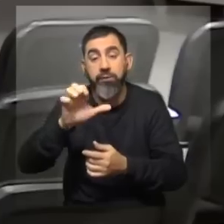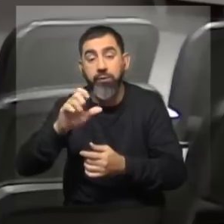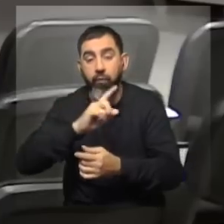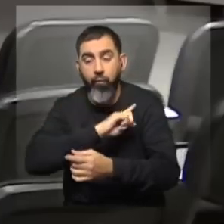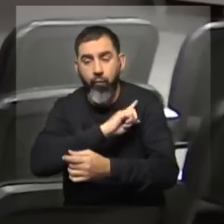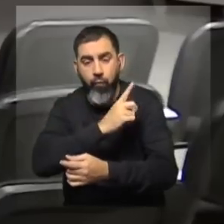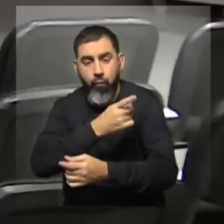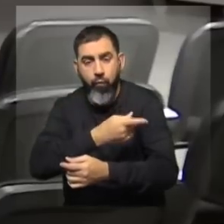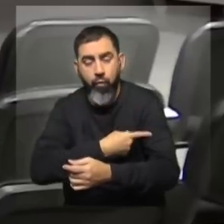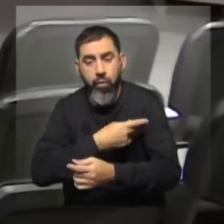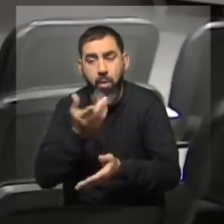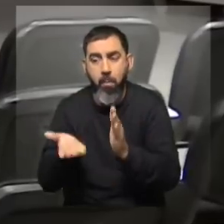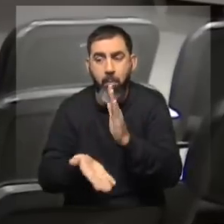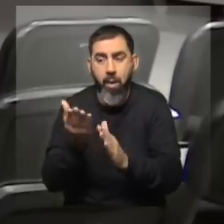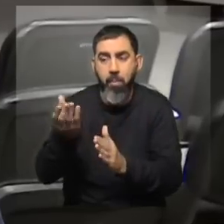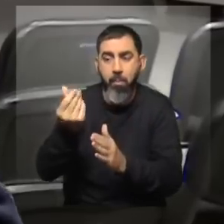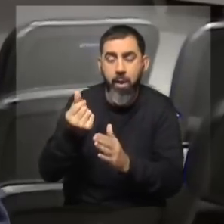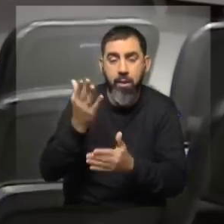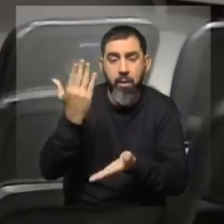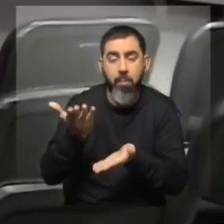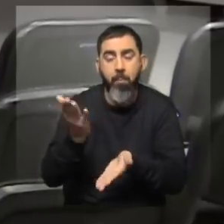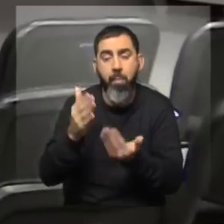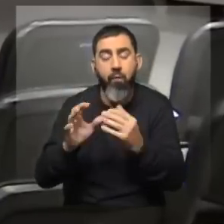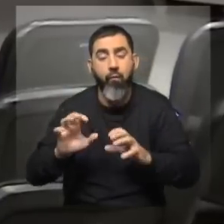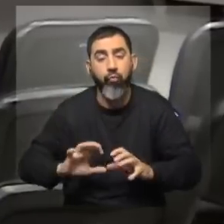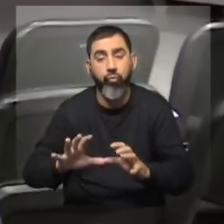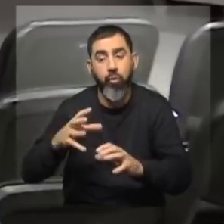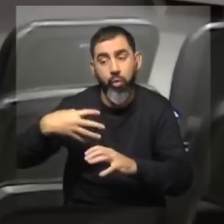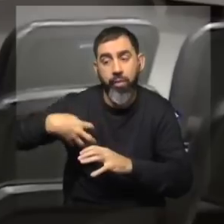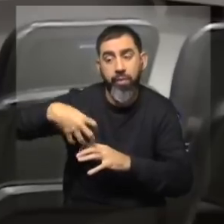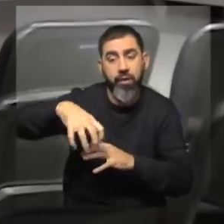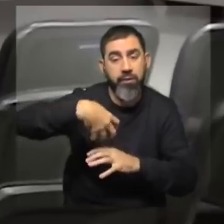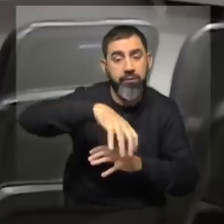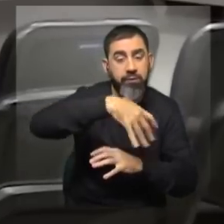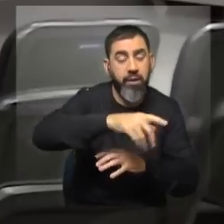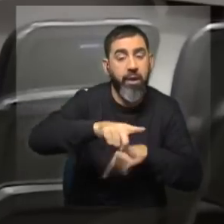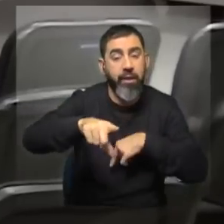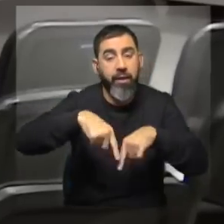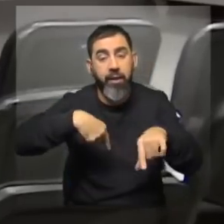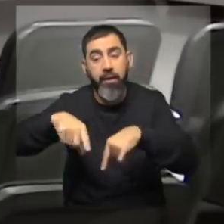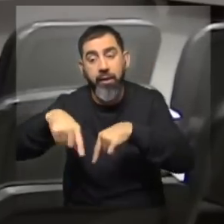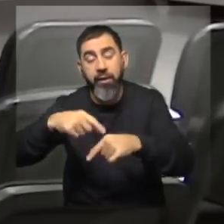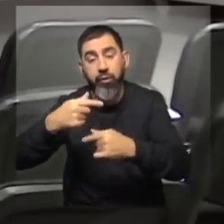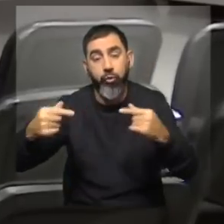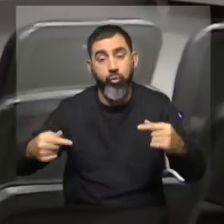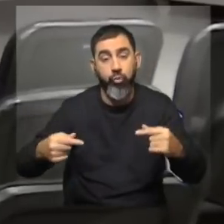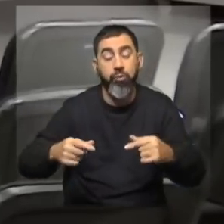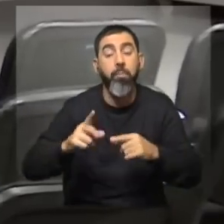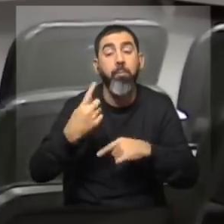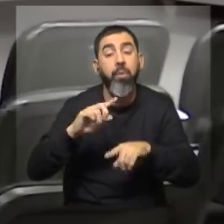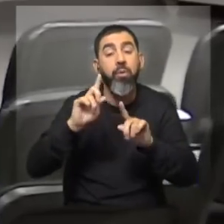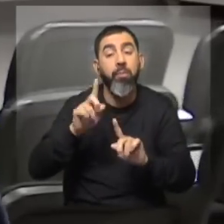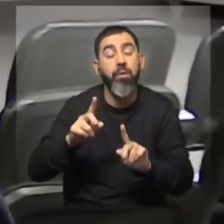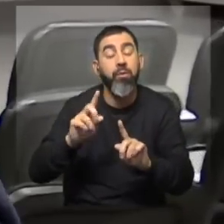hace fortalecida con más recursos uno hace con descentralización con capacidad de gestión de las finanzas ejecutoras y sobre todo